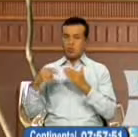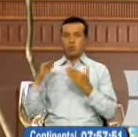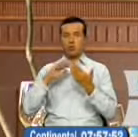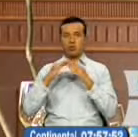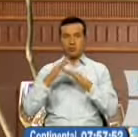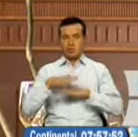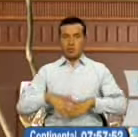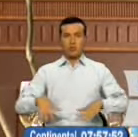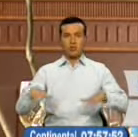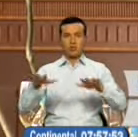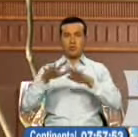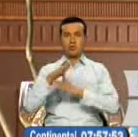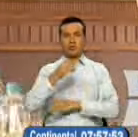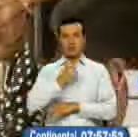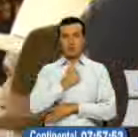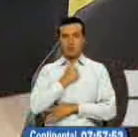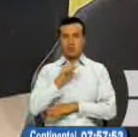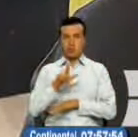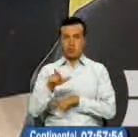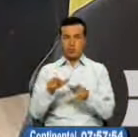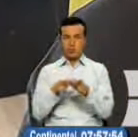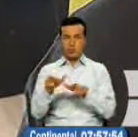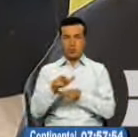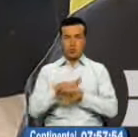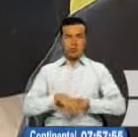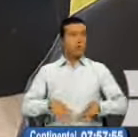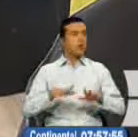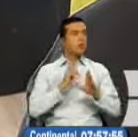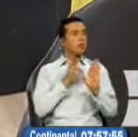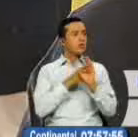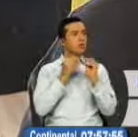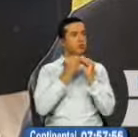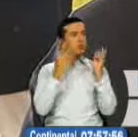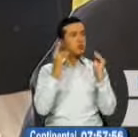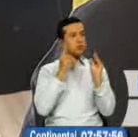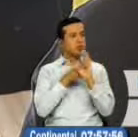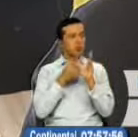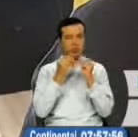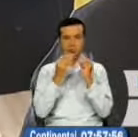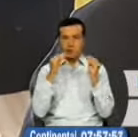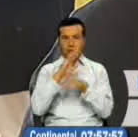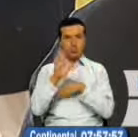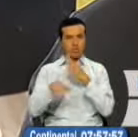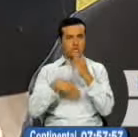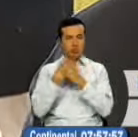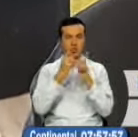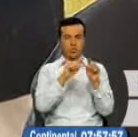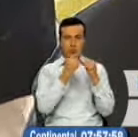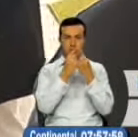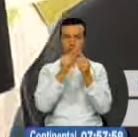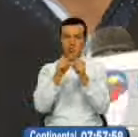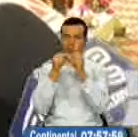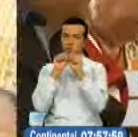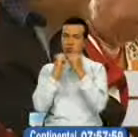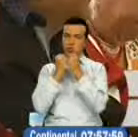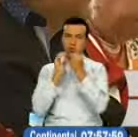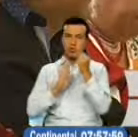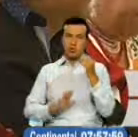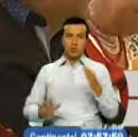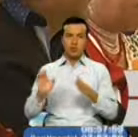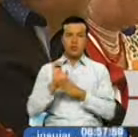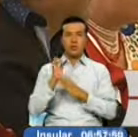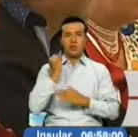comunidades y para nuestros pueblos. Una participación amplia, diversa de todos los sectores sociales del país. El